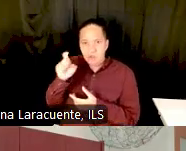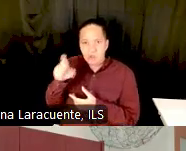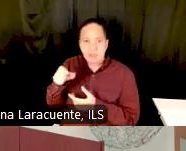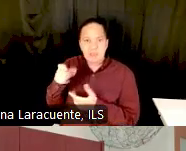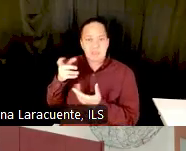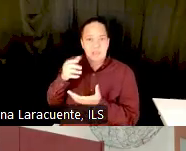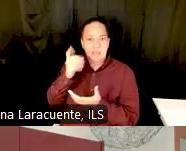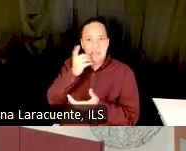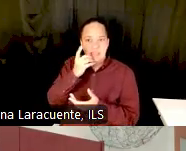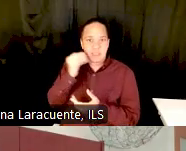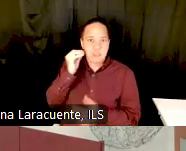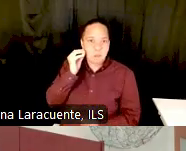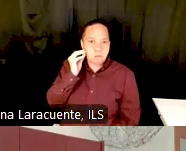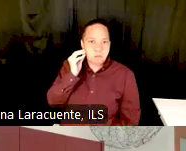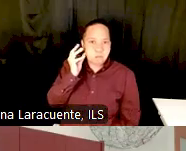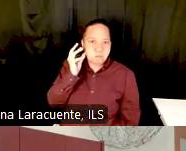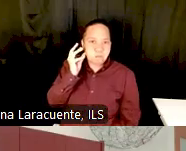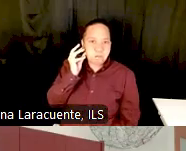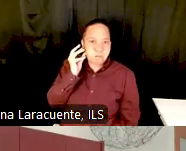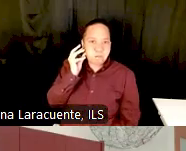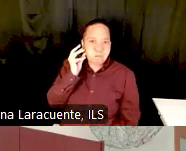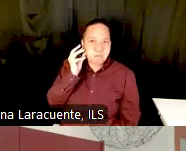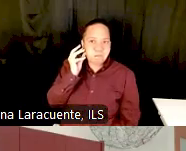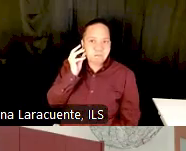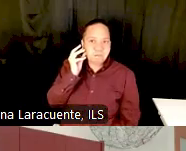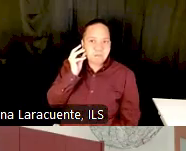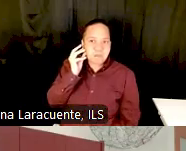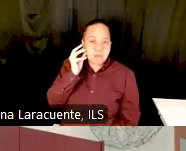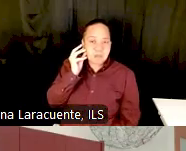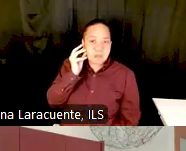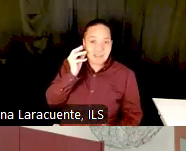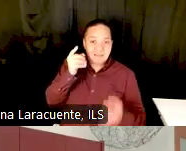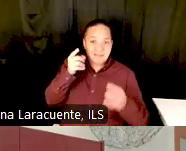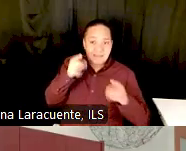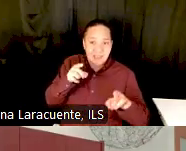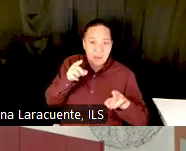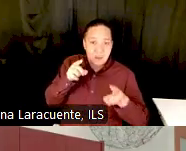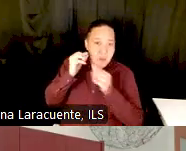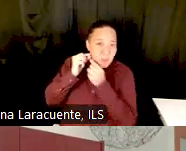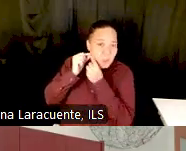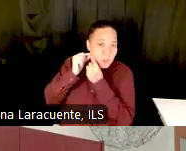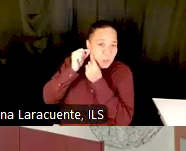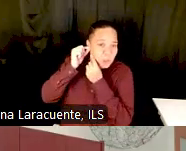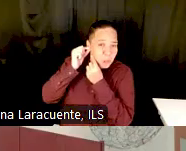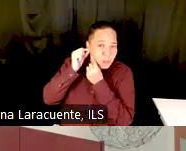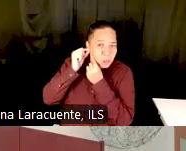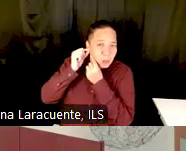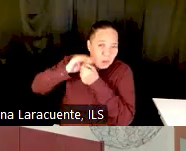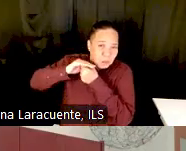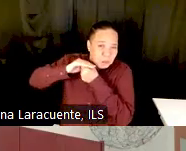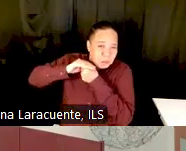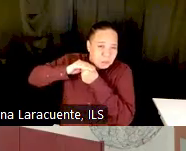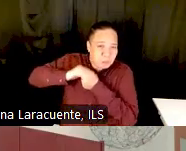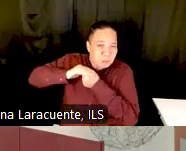absceso en una molar que ya se había pasado y eso causaba un dolor y una compresión en el oído